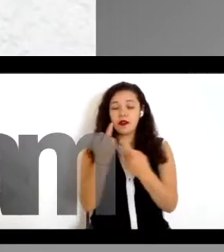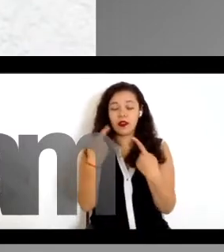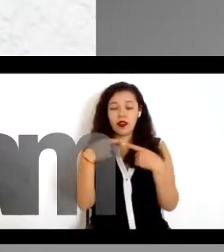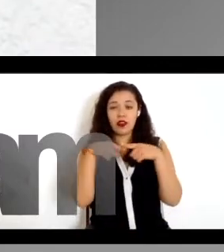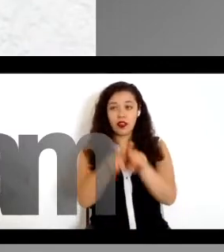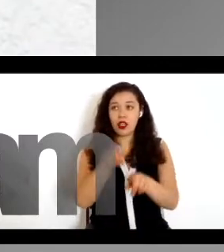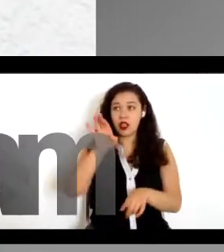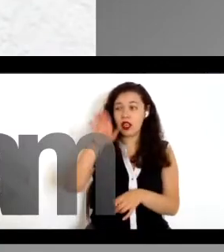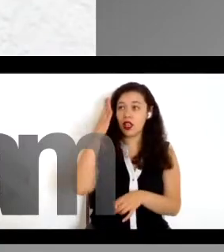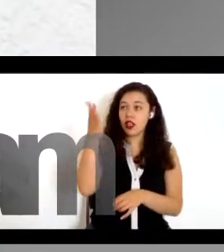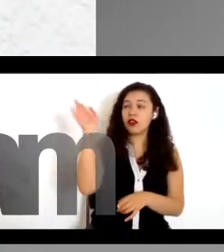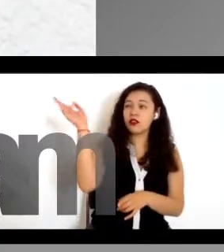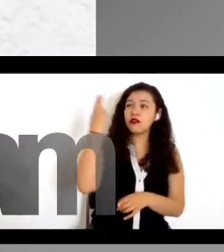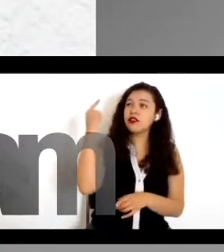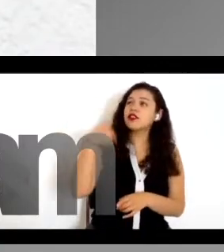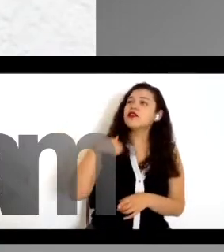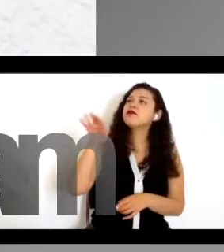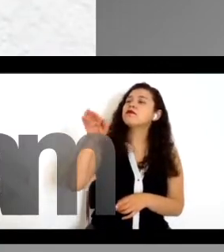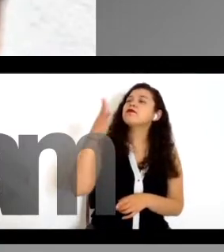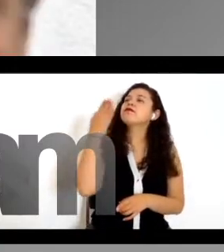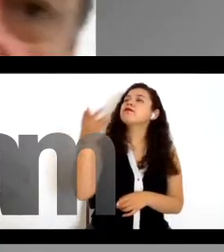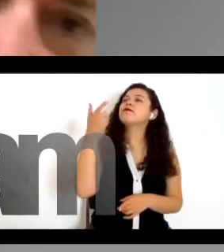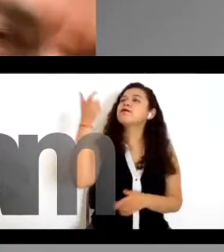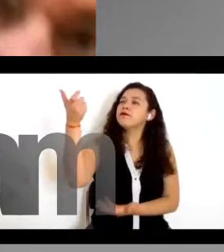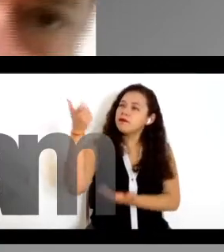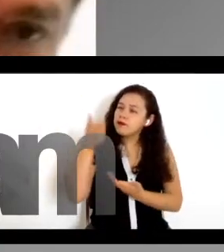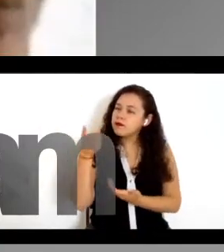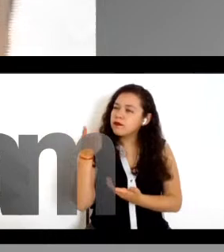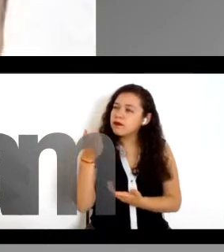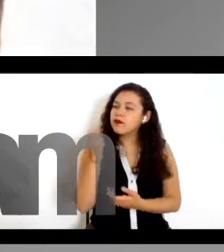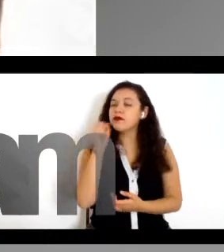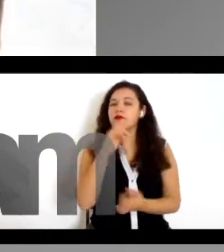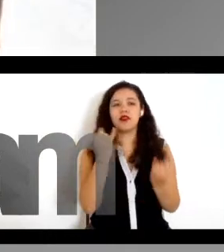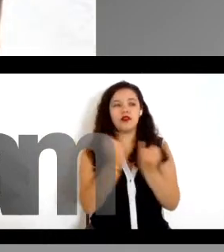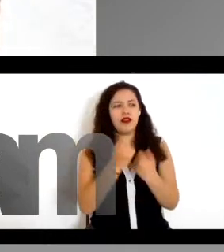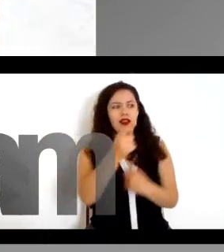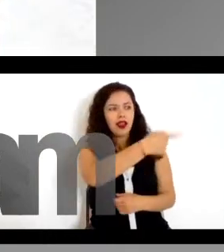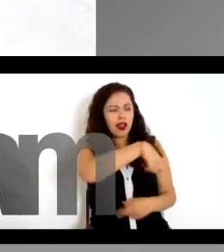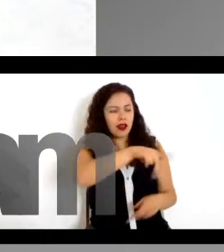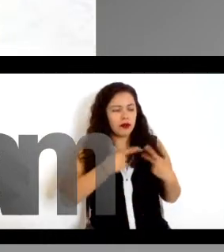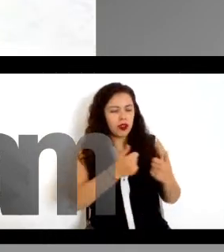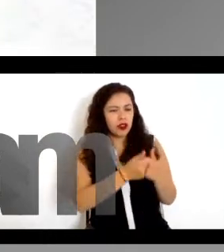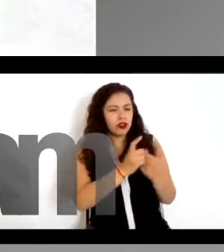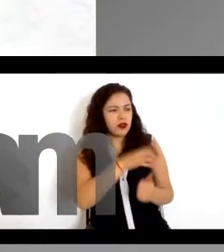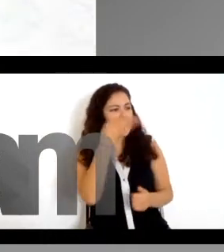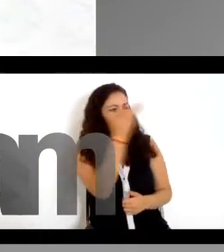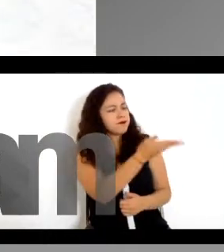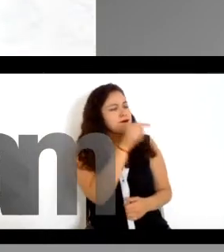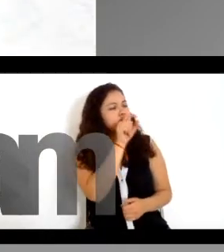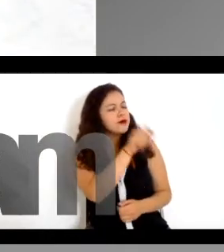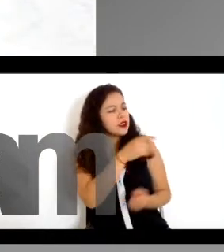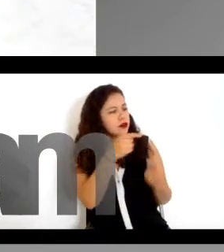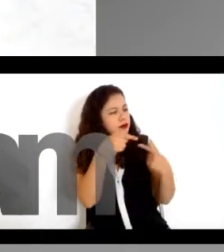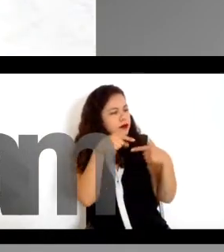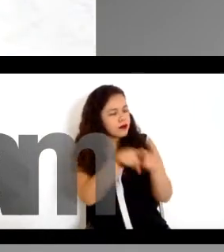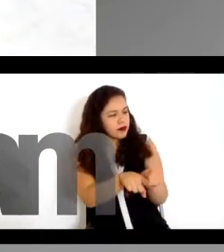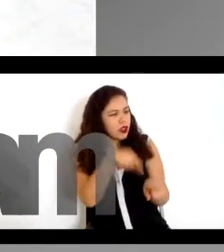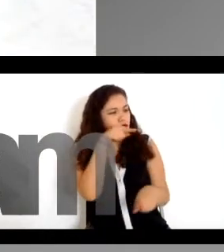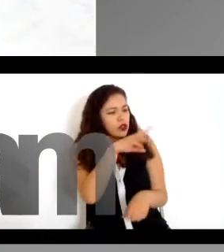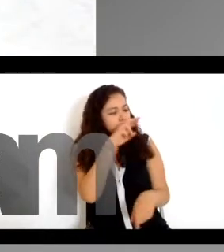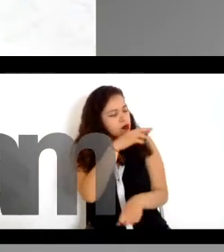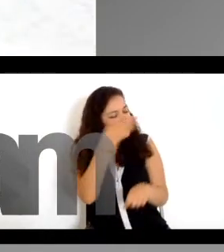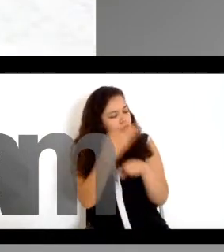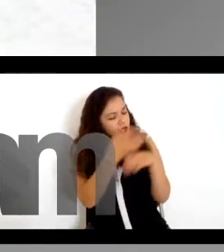las universidades o a los presupuestos, exigiendo a la misma persona con discapacidad. Si tú no asumes esa